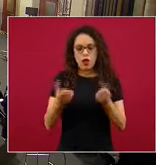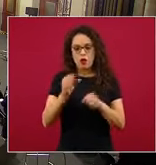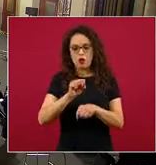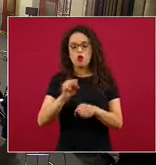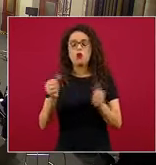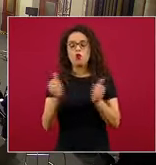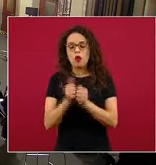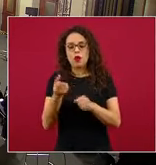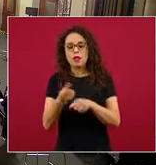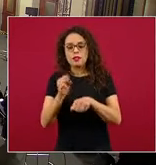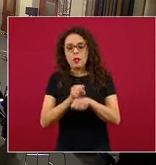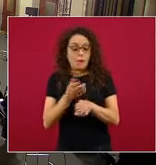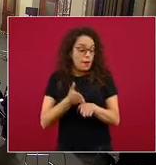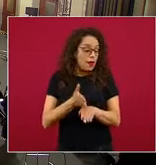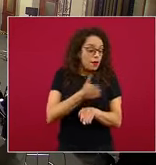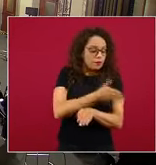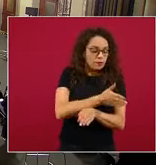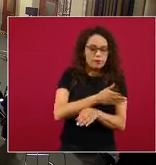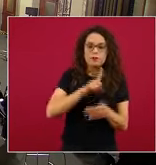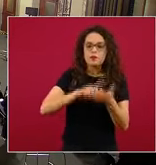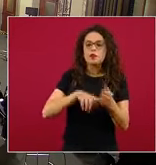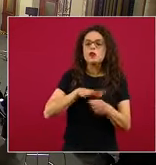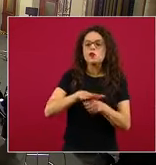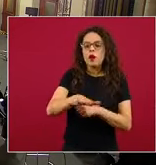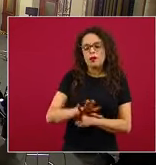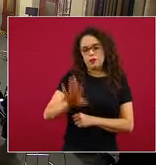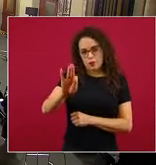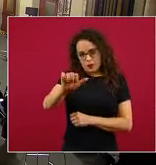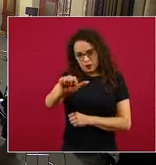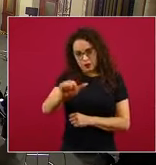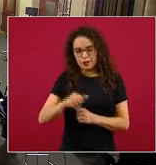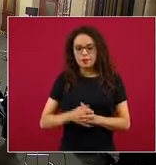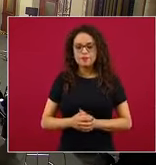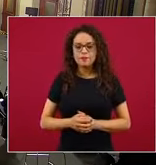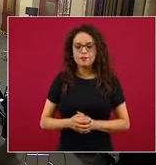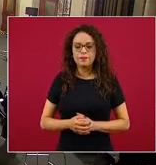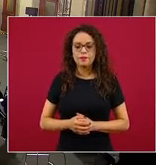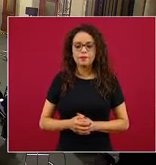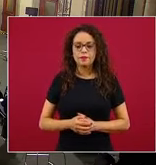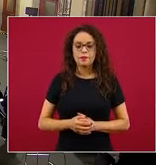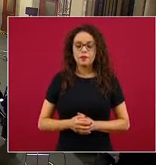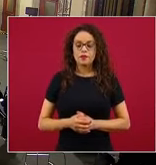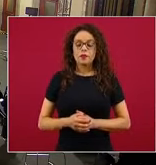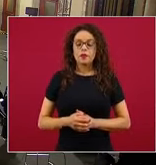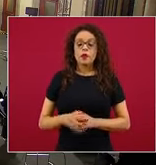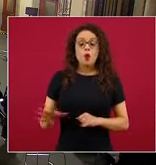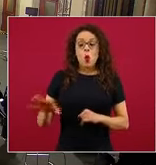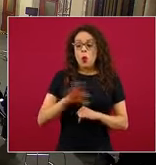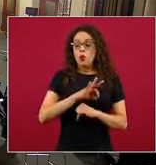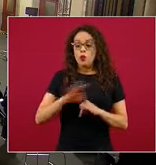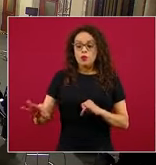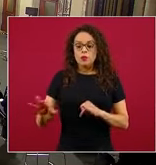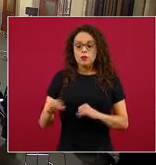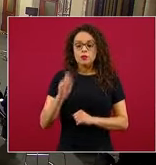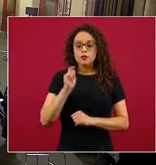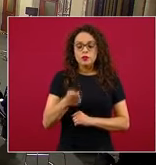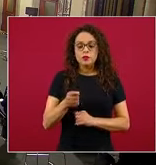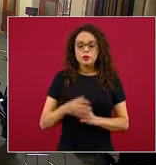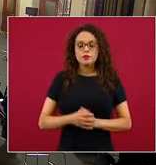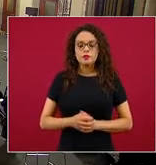previa, que para este caso sería la 46. Y finalmente analizamos